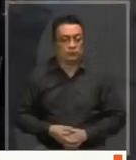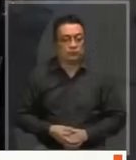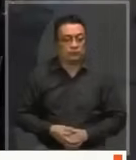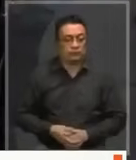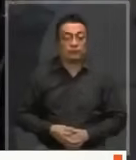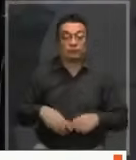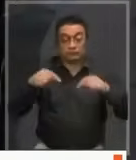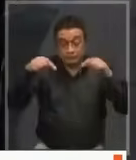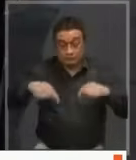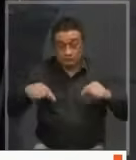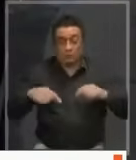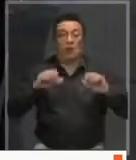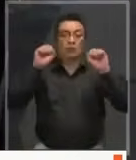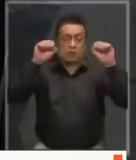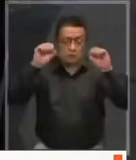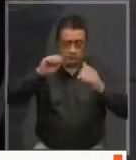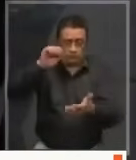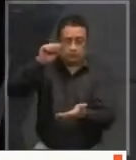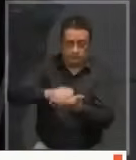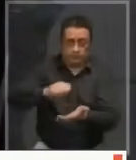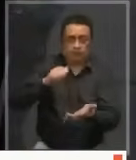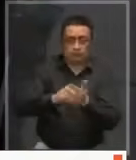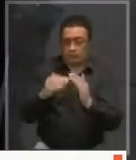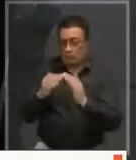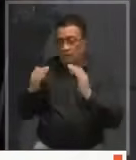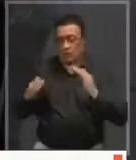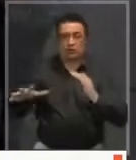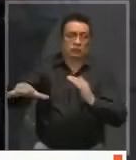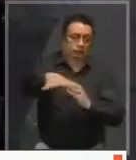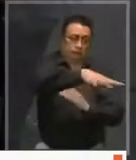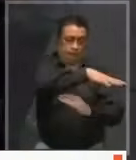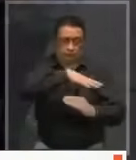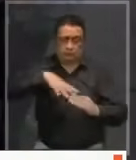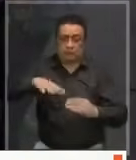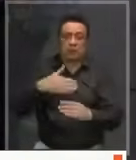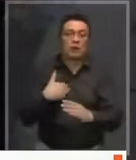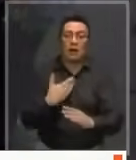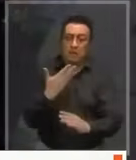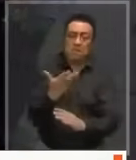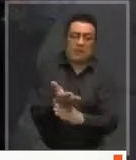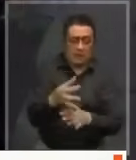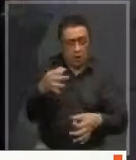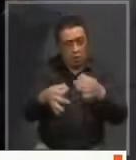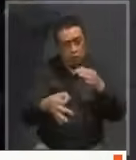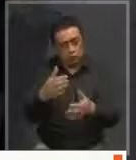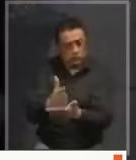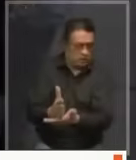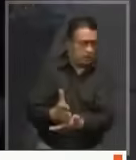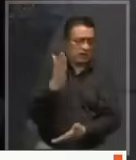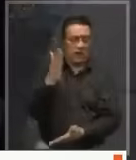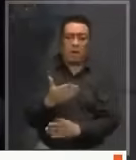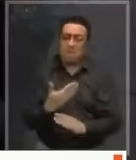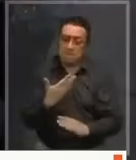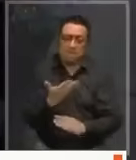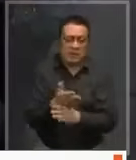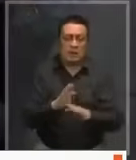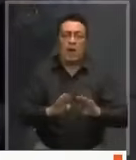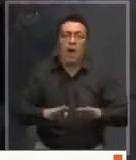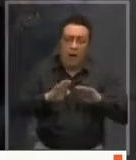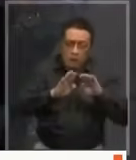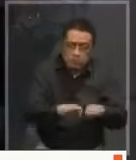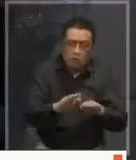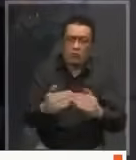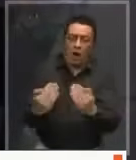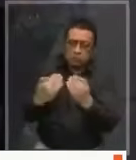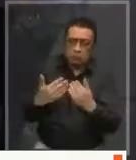Y aquí nos manifestamos los vecinos de este sector para pedir justicia, para pedir apoyo, para